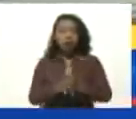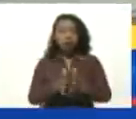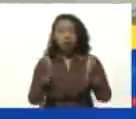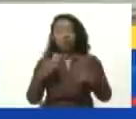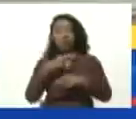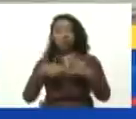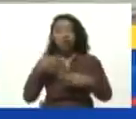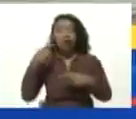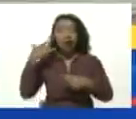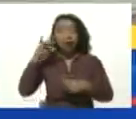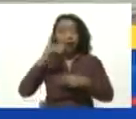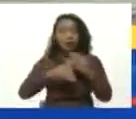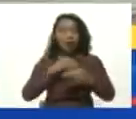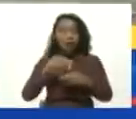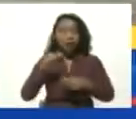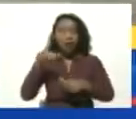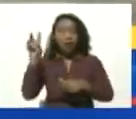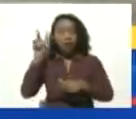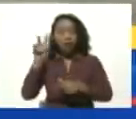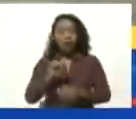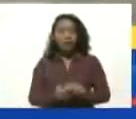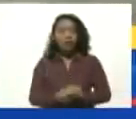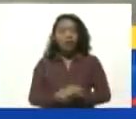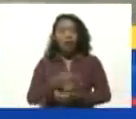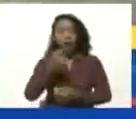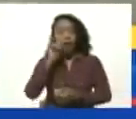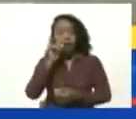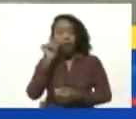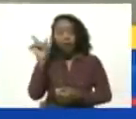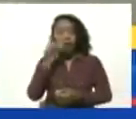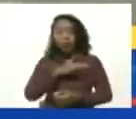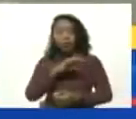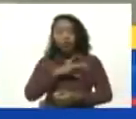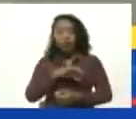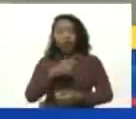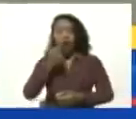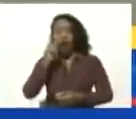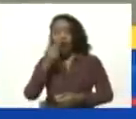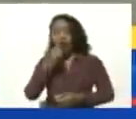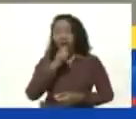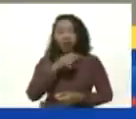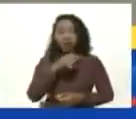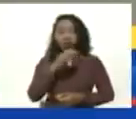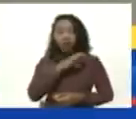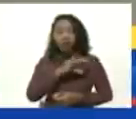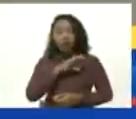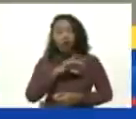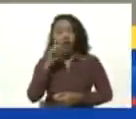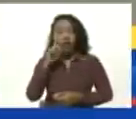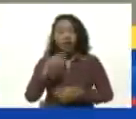que ha habido en Venezuela, en el Cafetín de Sociología. Entre café y café tomaban el poder